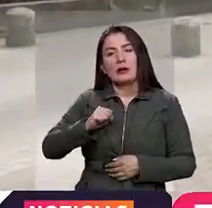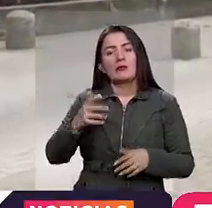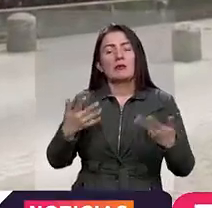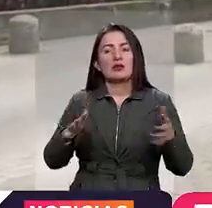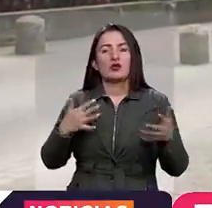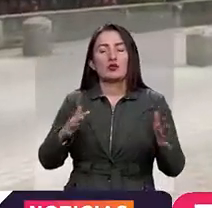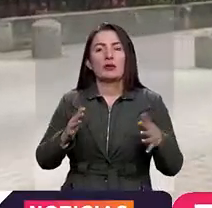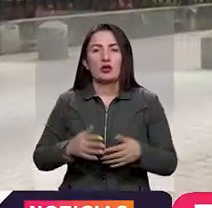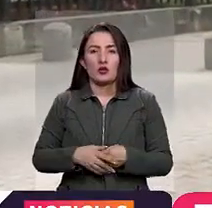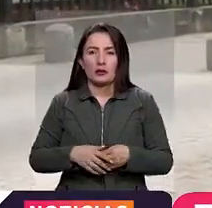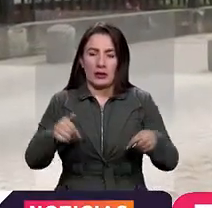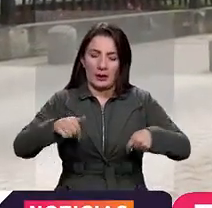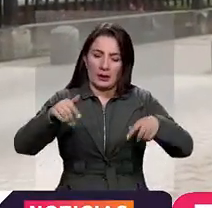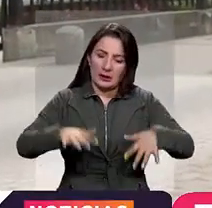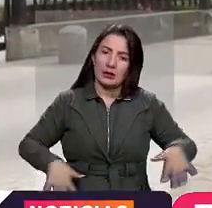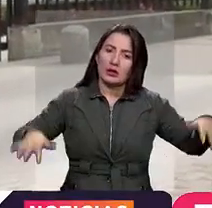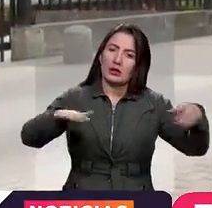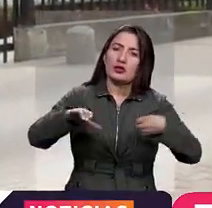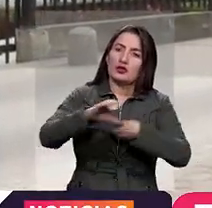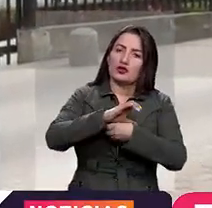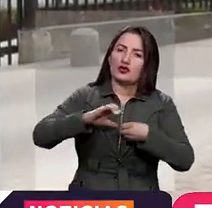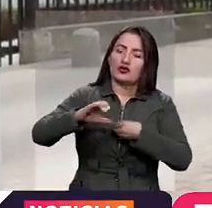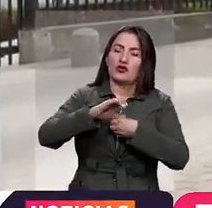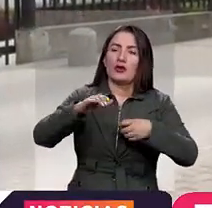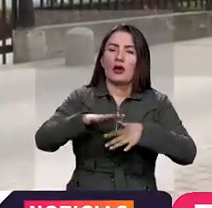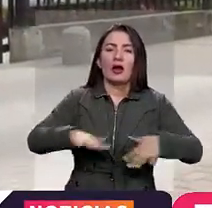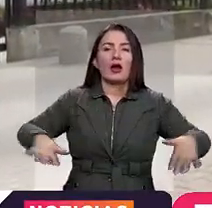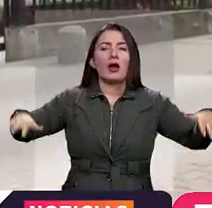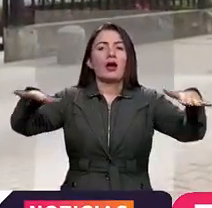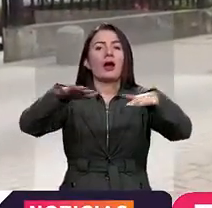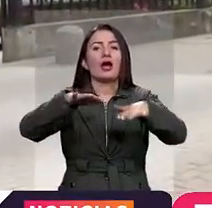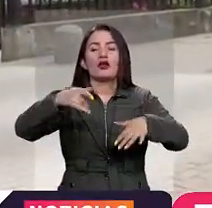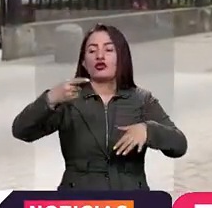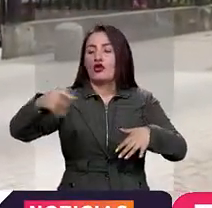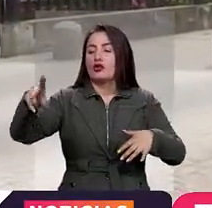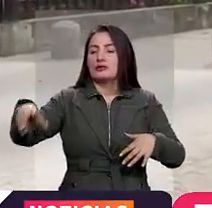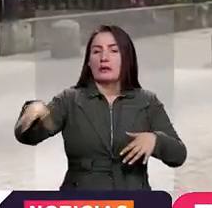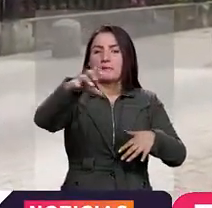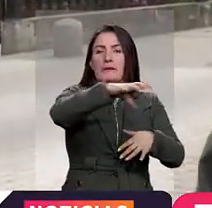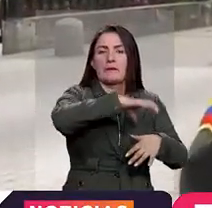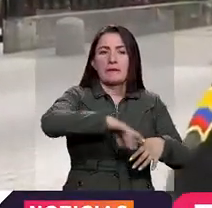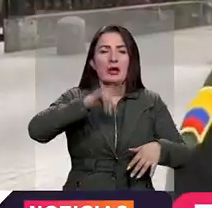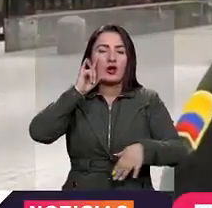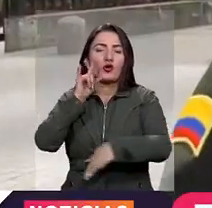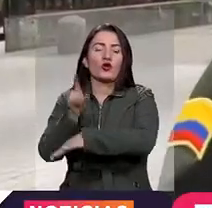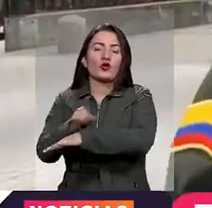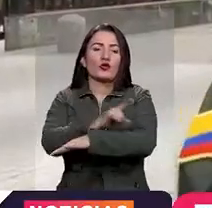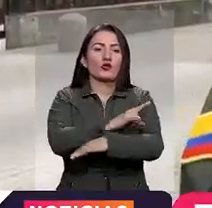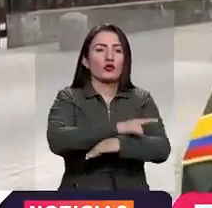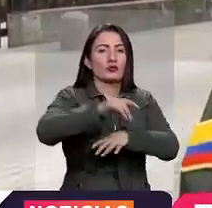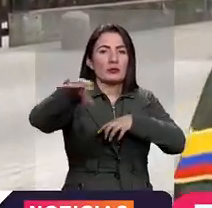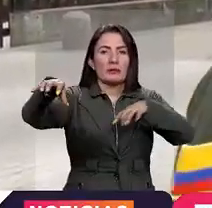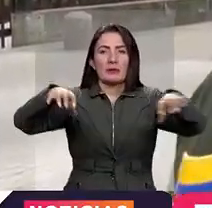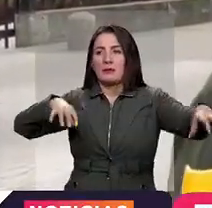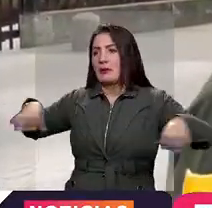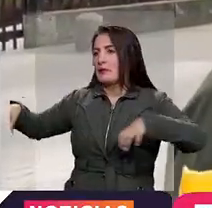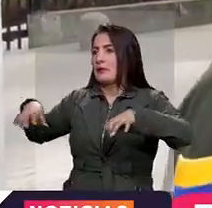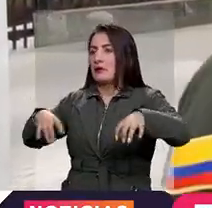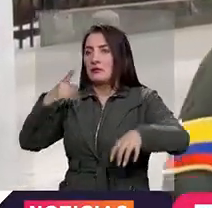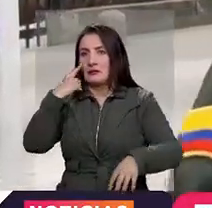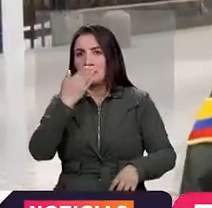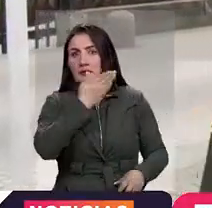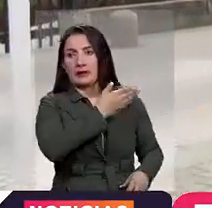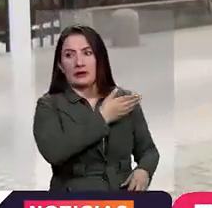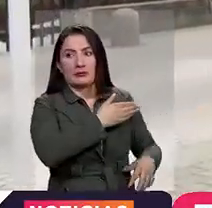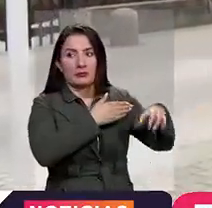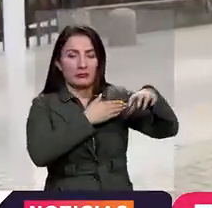de aquí de nuestra ciudad, a lo largo y ancho, tenemos 12 puestos, digamos, de control, ubicados en puntos estratégicos, como nos